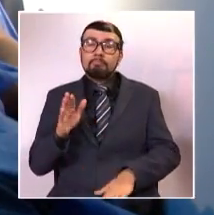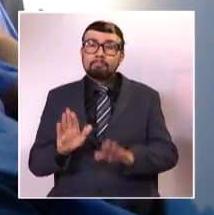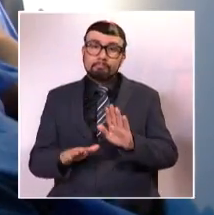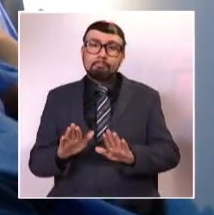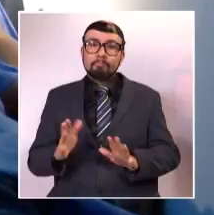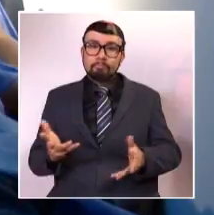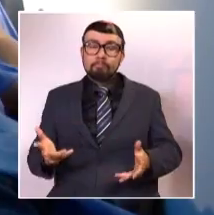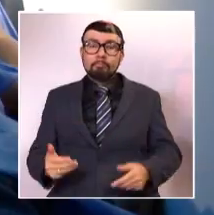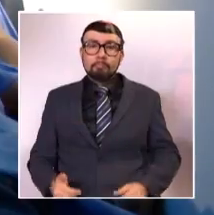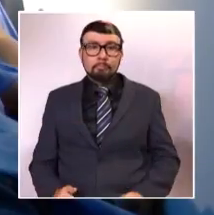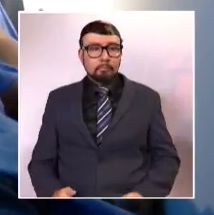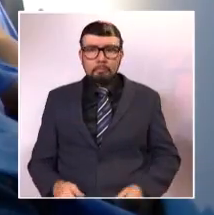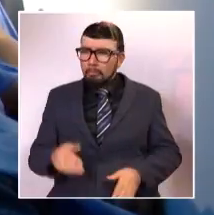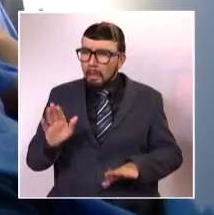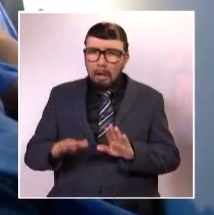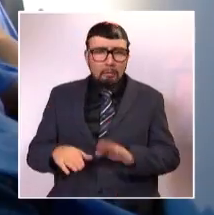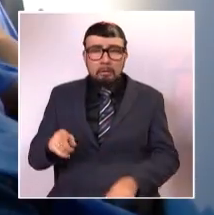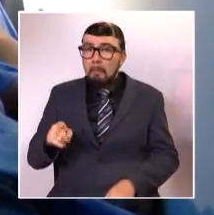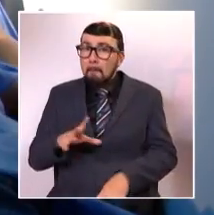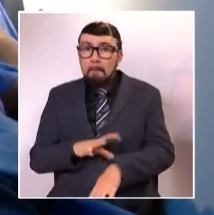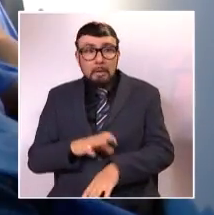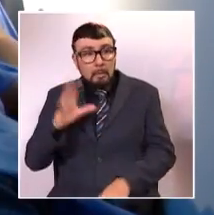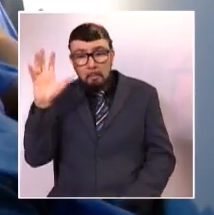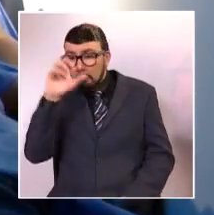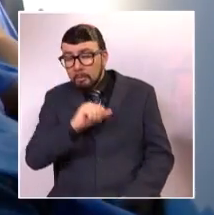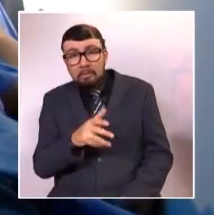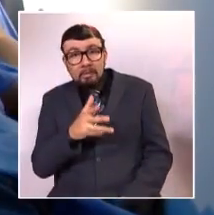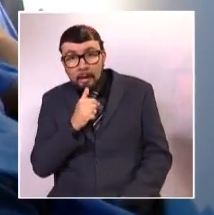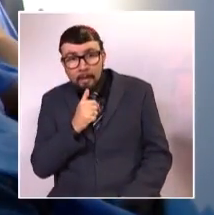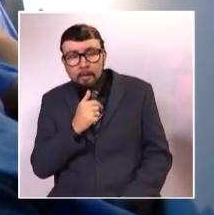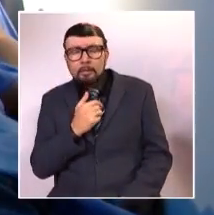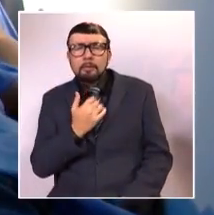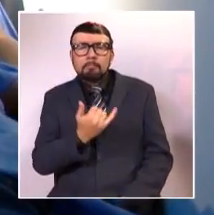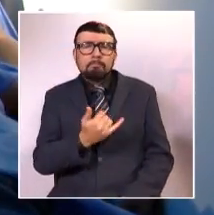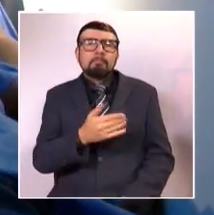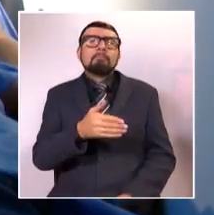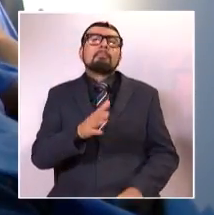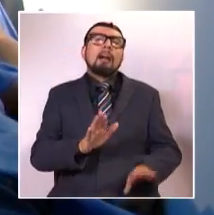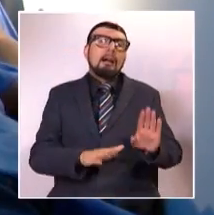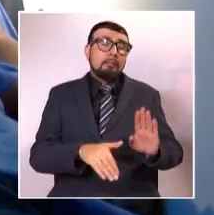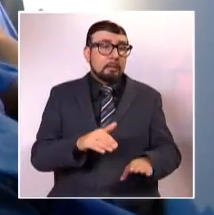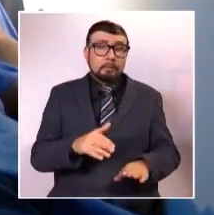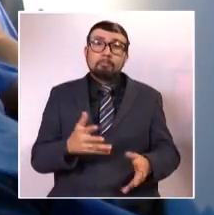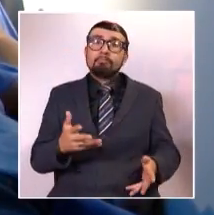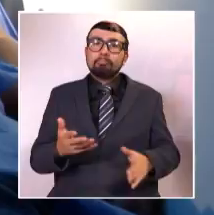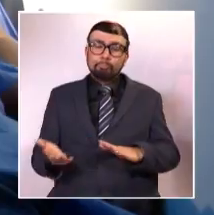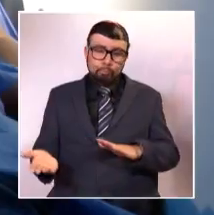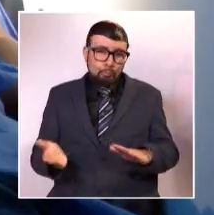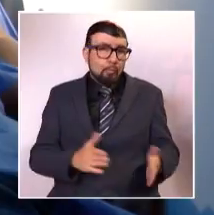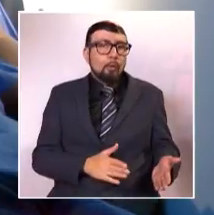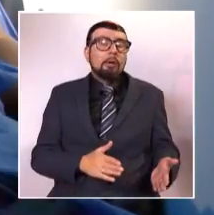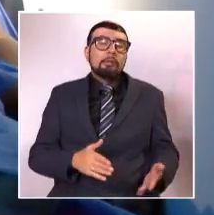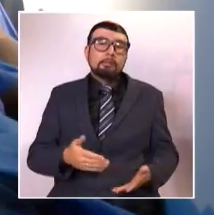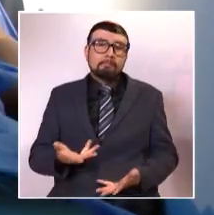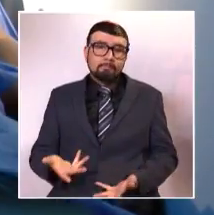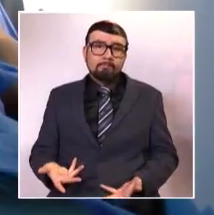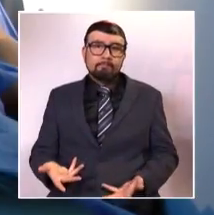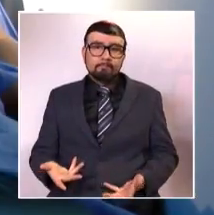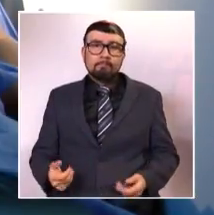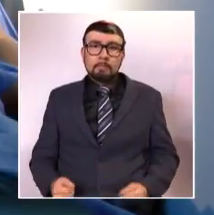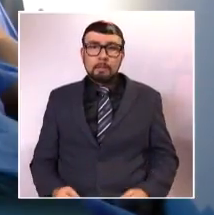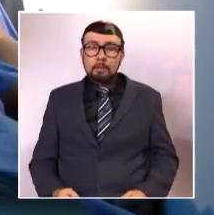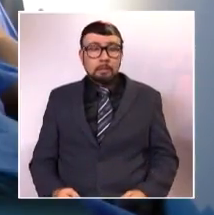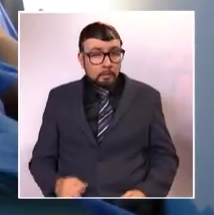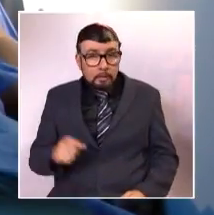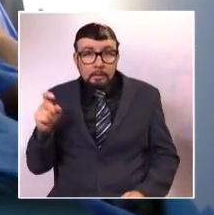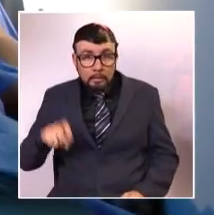que no los hemos diagnosticado, y desafortunadamente los pacientes pues han perdido la vida. Entonces deberíamos